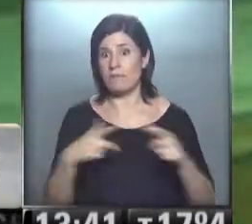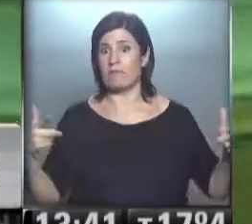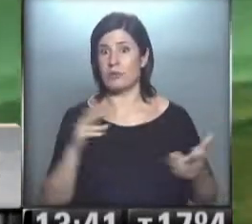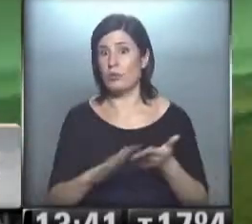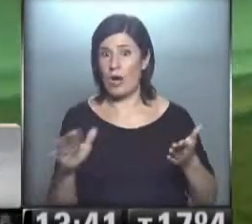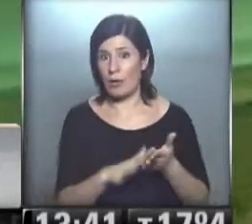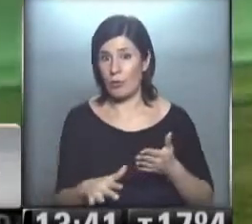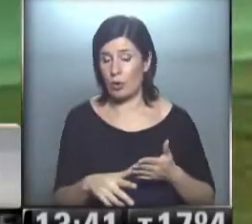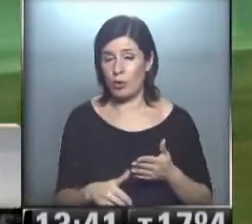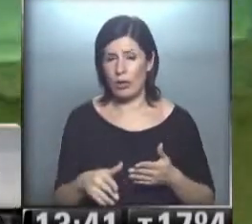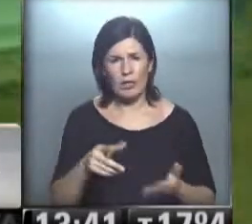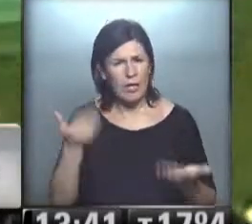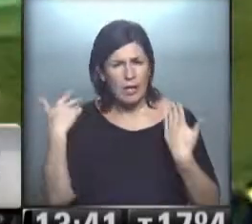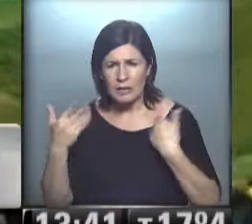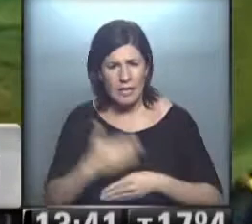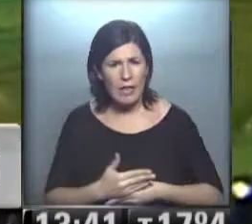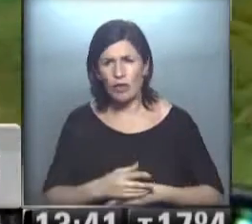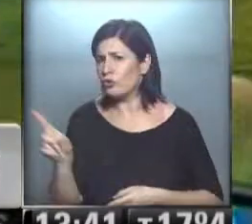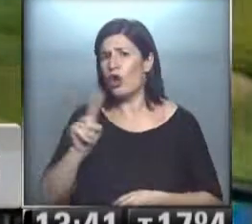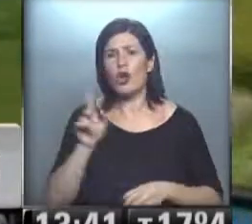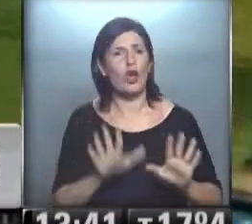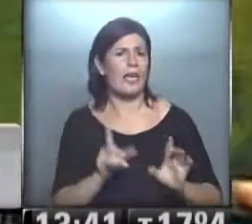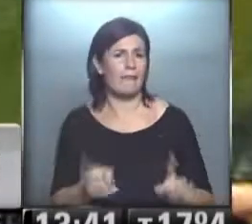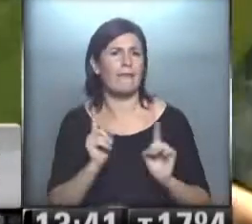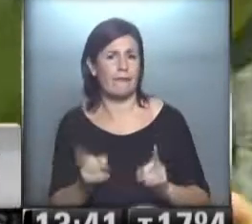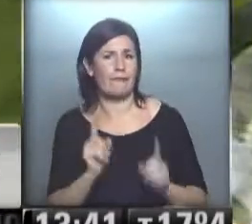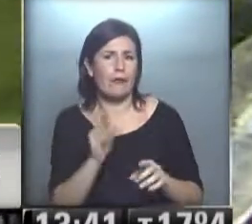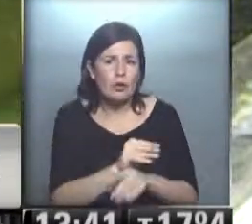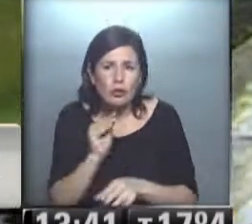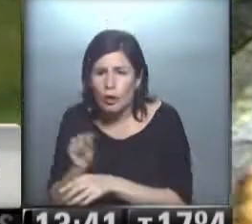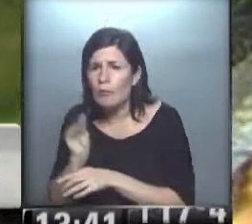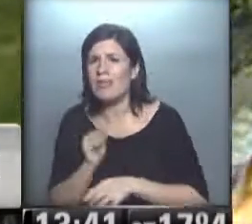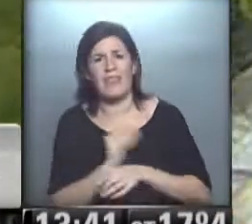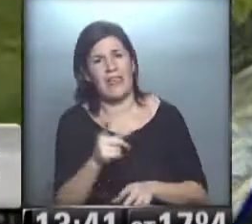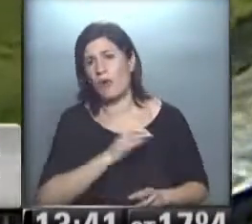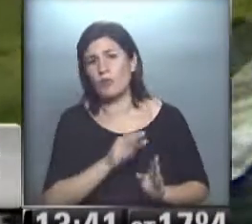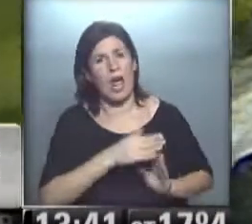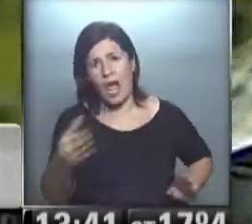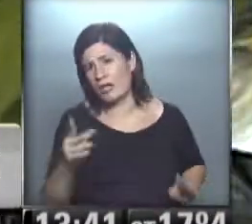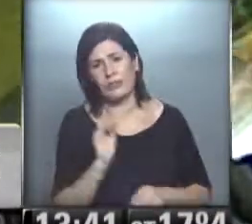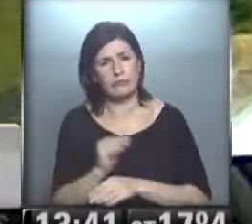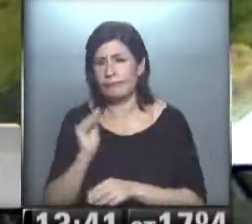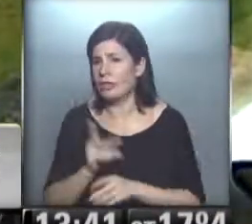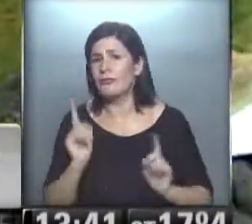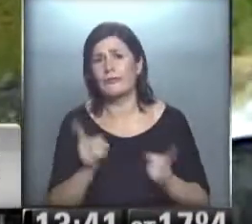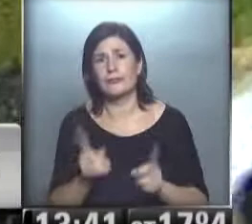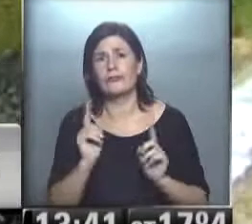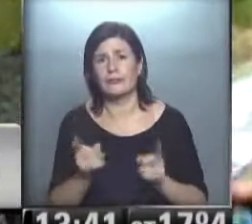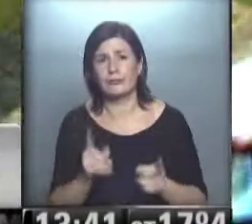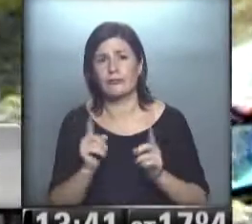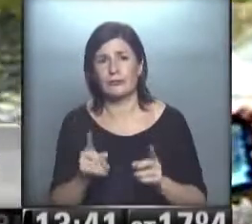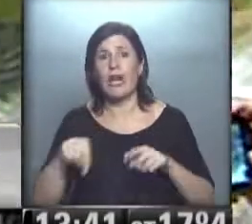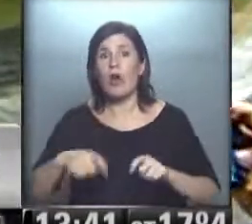desmantelado. No, las especies se estuvieron manteniendo durante todo el año, durante todas las vacaciones. Y lo que hizo fue